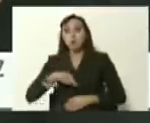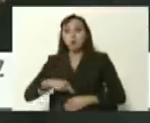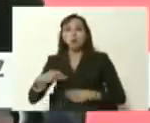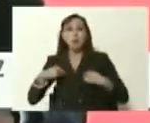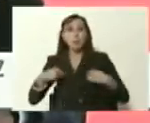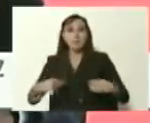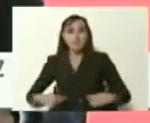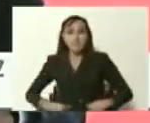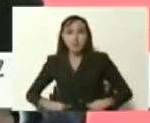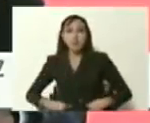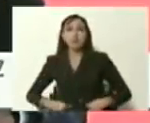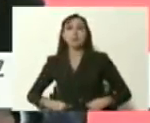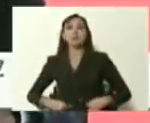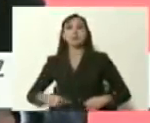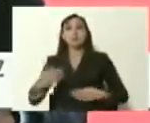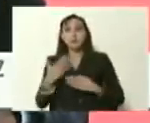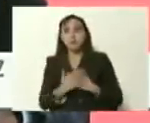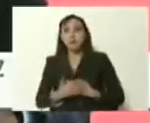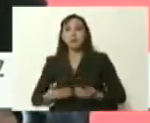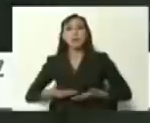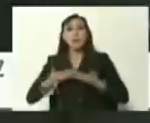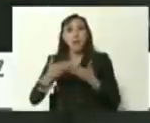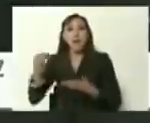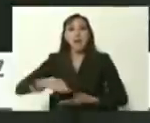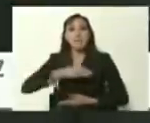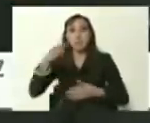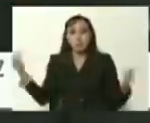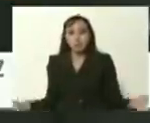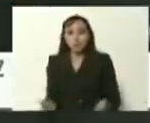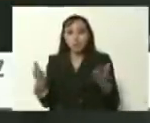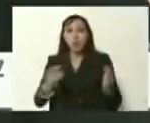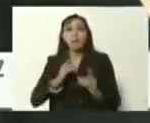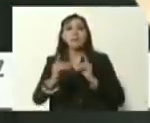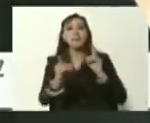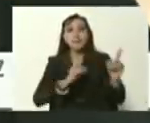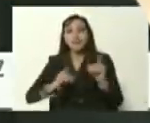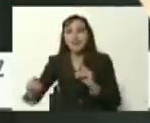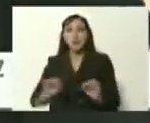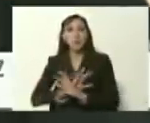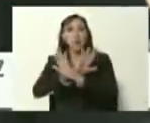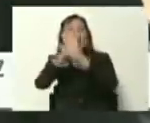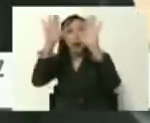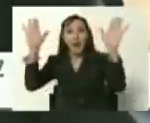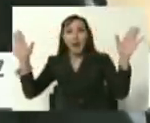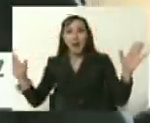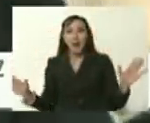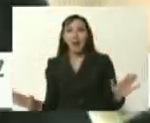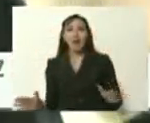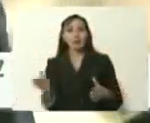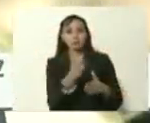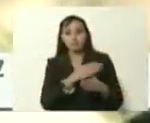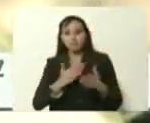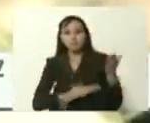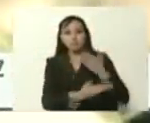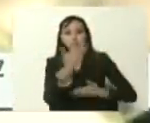y elevar la condición espiritual para que realmente haya un diálogo sincero y una reconciliación nacional.